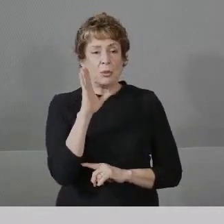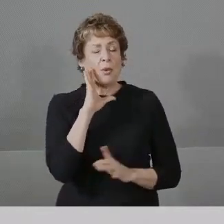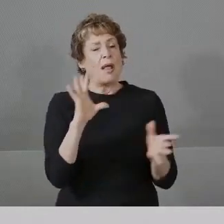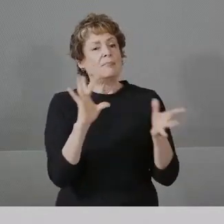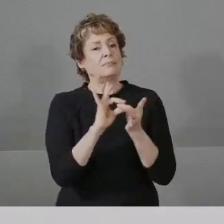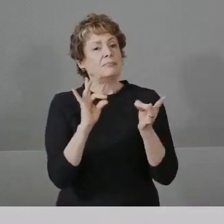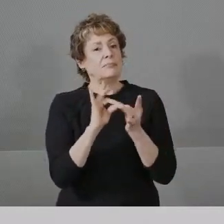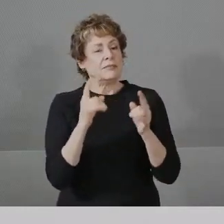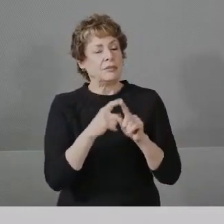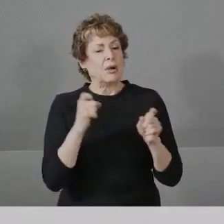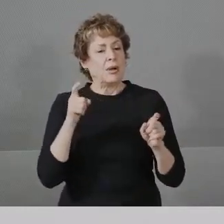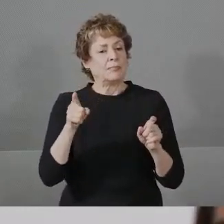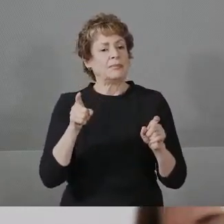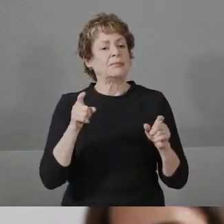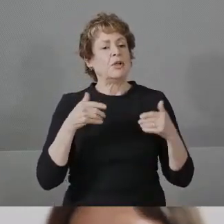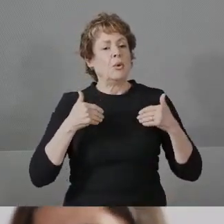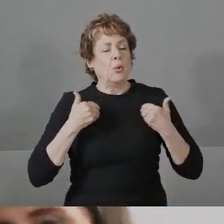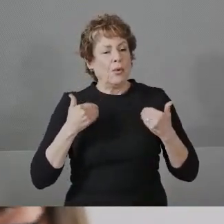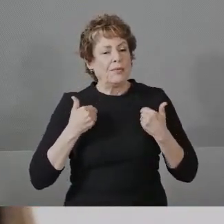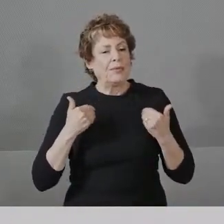Spanish speakers.